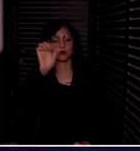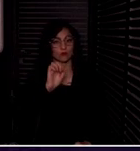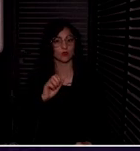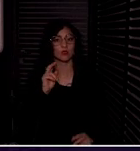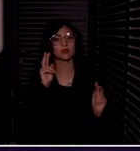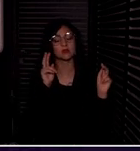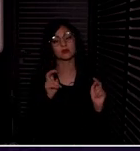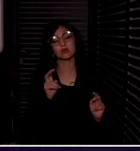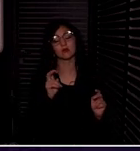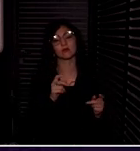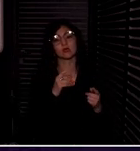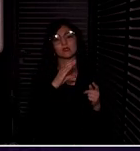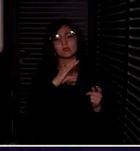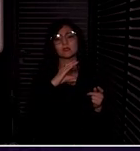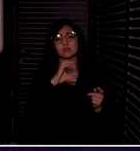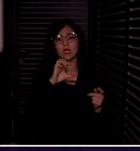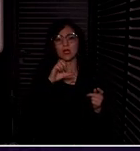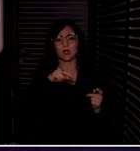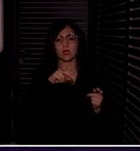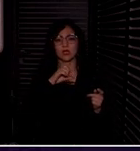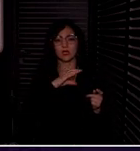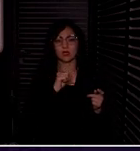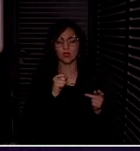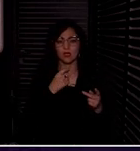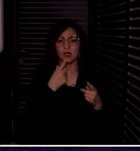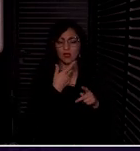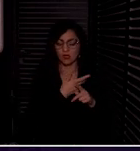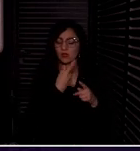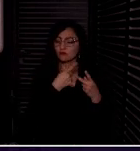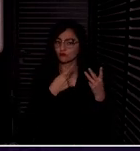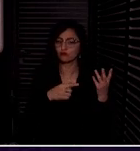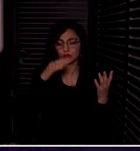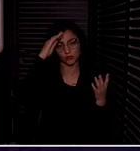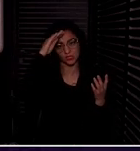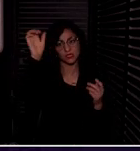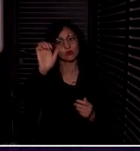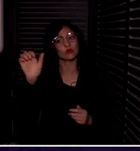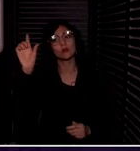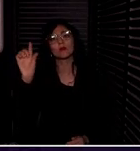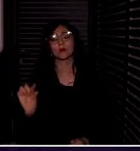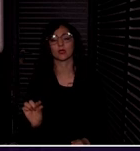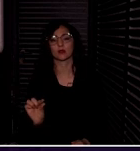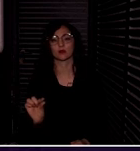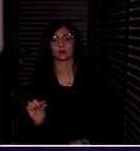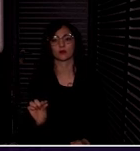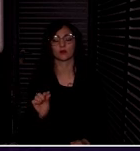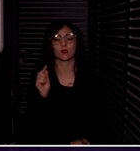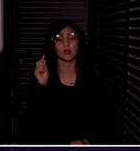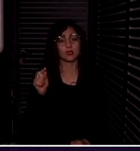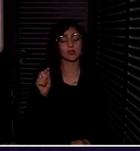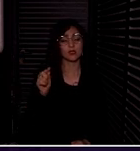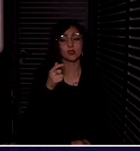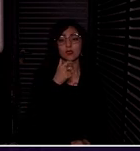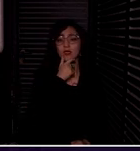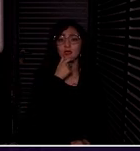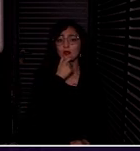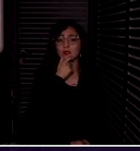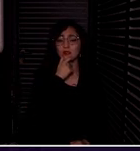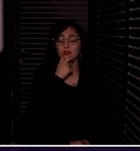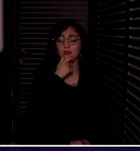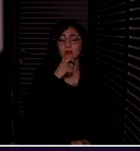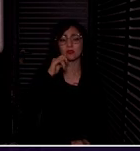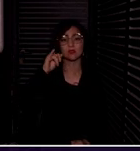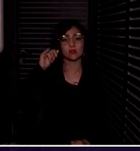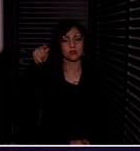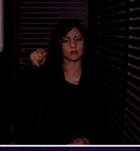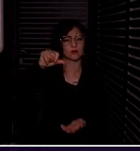de Ceneca, de educación audiovisual, tienen experiencias muy ricas. En Europa no tanto. Salvo Inglaterra no se ha trabajado tanto la alfabetización